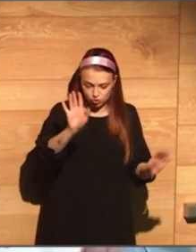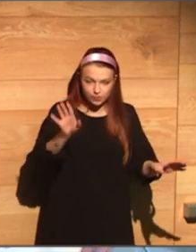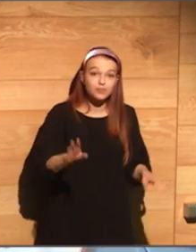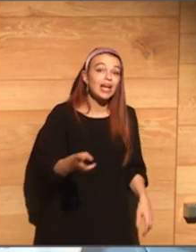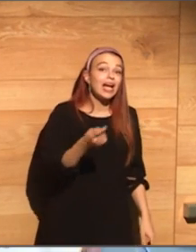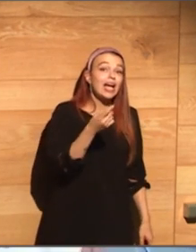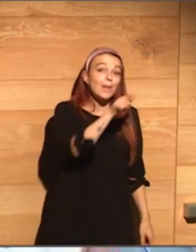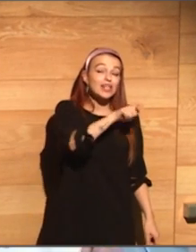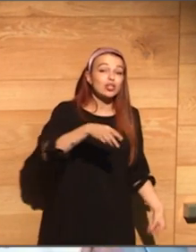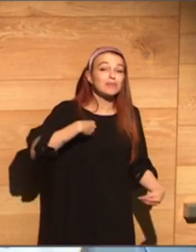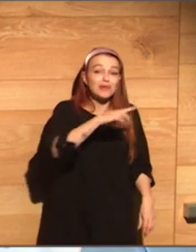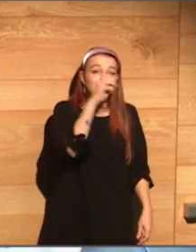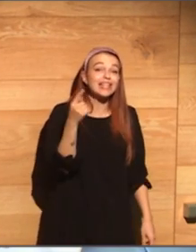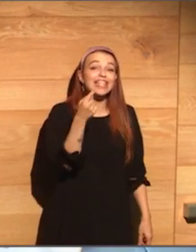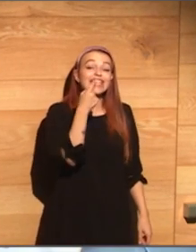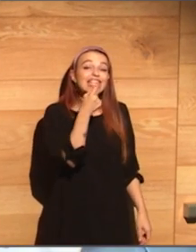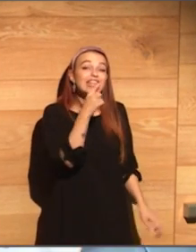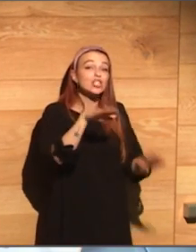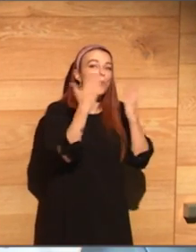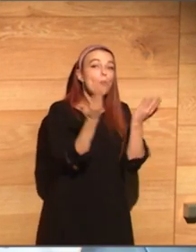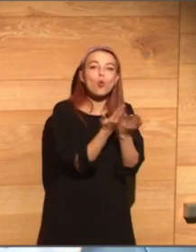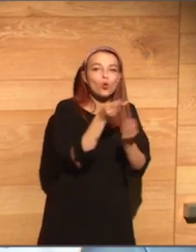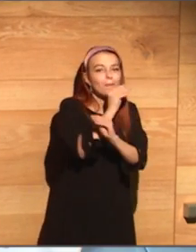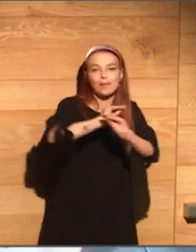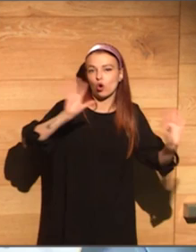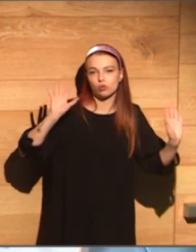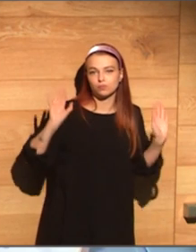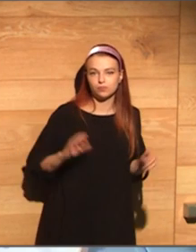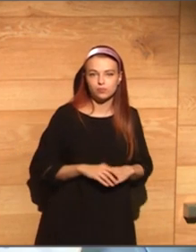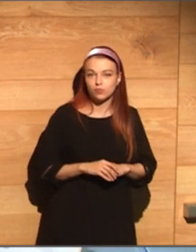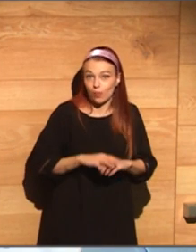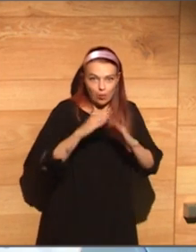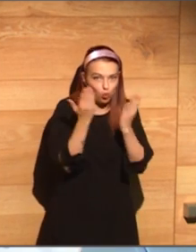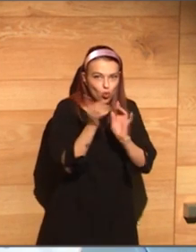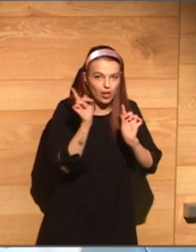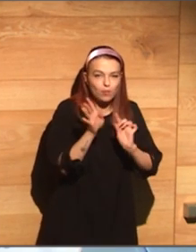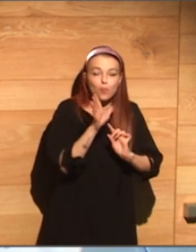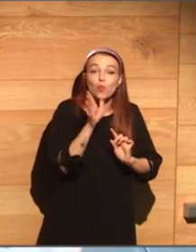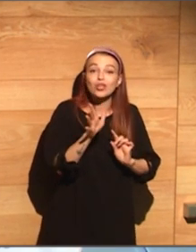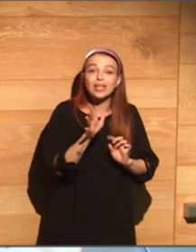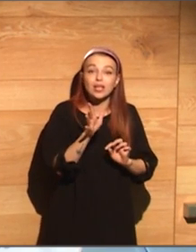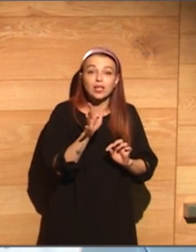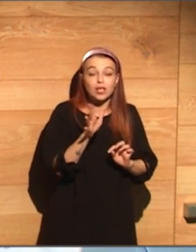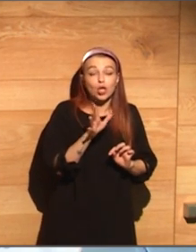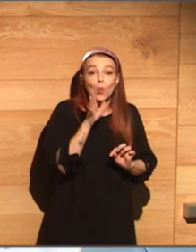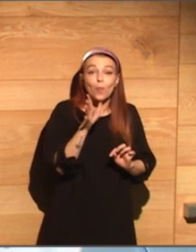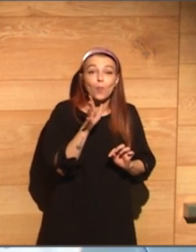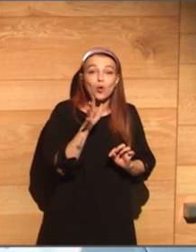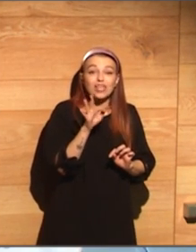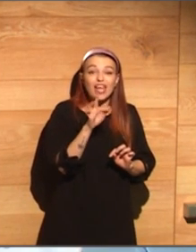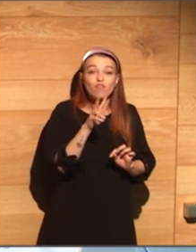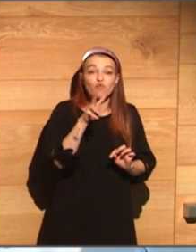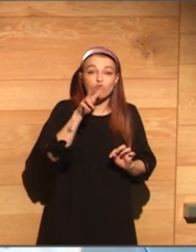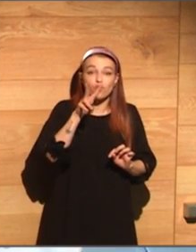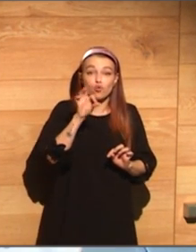la dentadura de los madrileños es la mejor del mundo. Claro. Quítame este dedo, pero del mundo. Porque está muy bien la proporción de flúor que tiene el